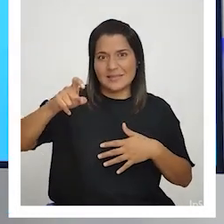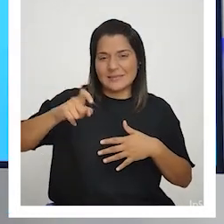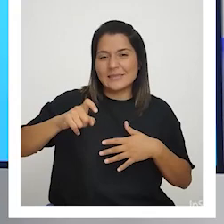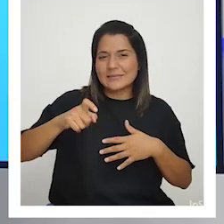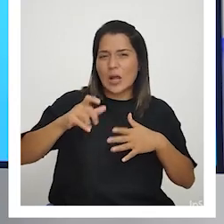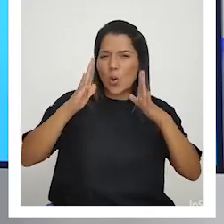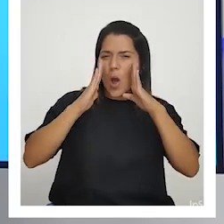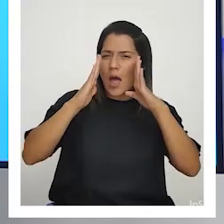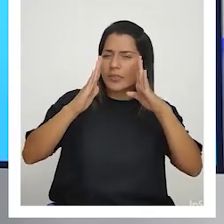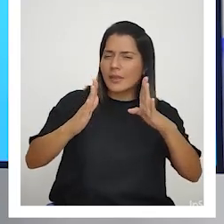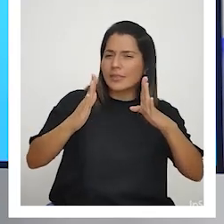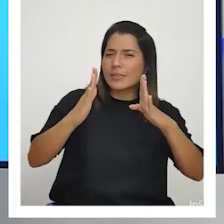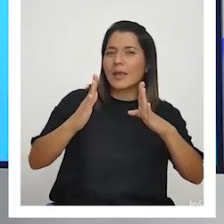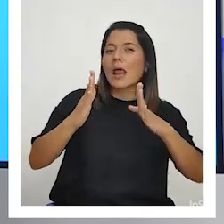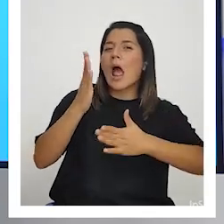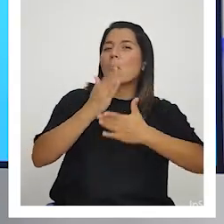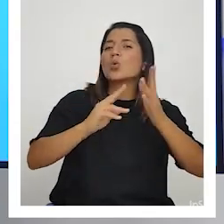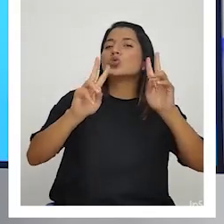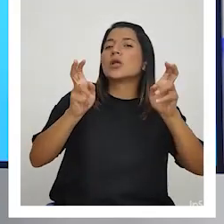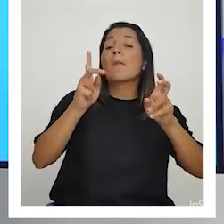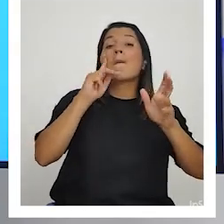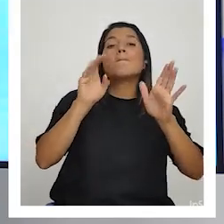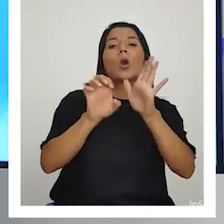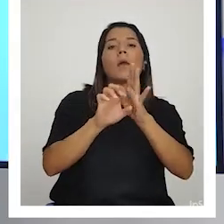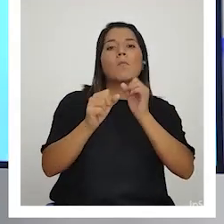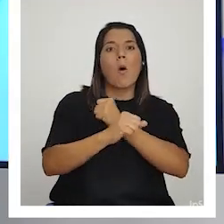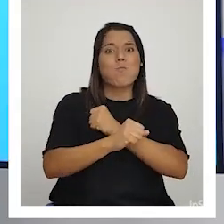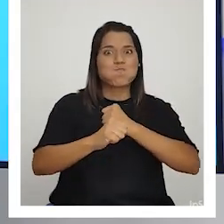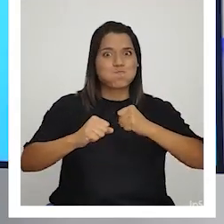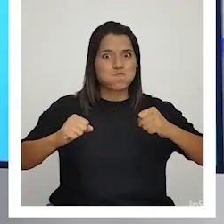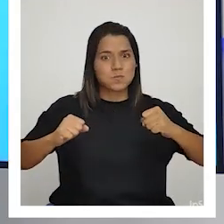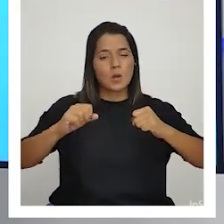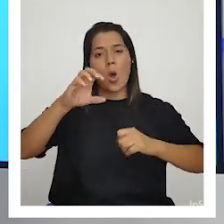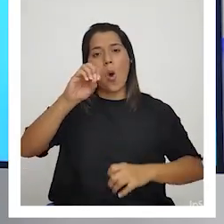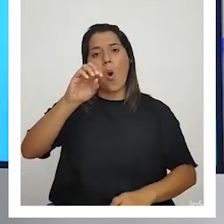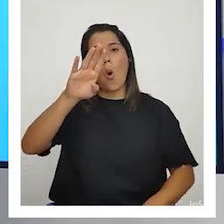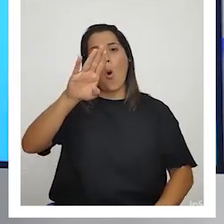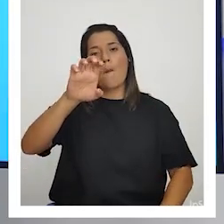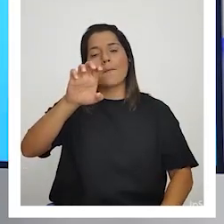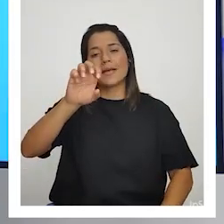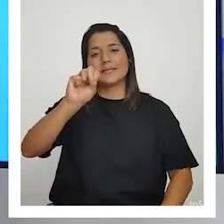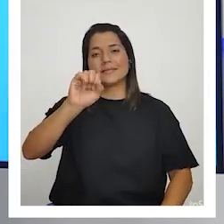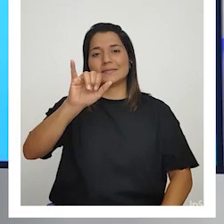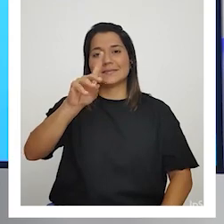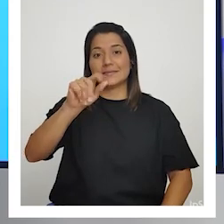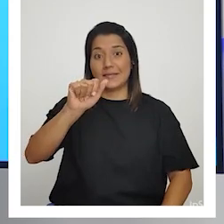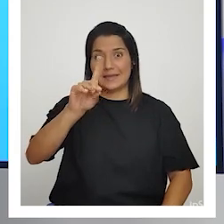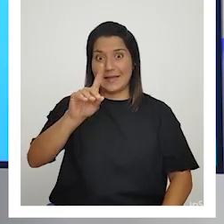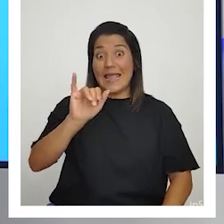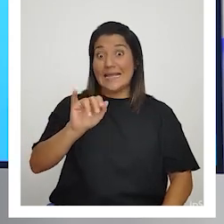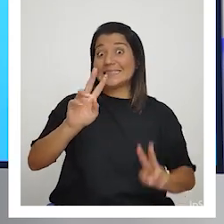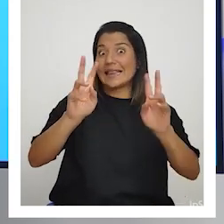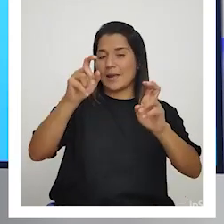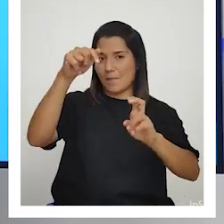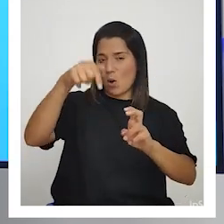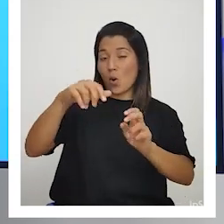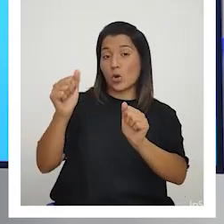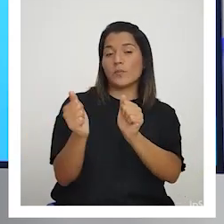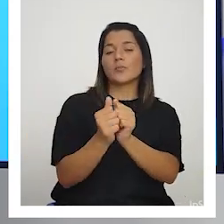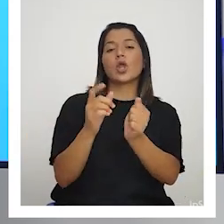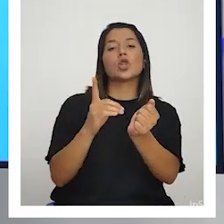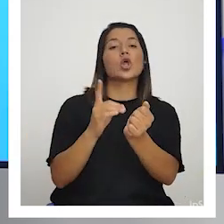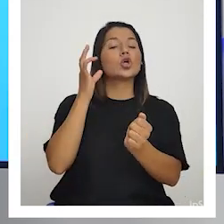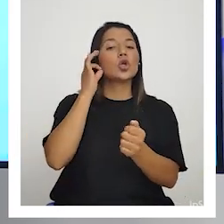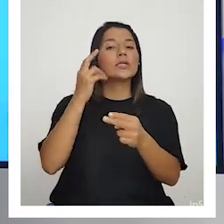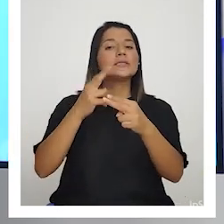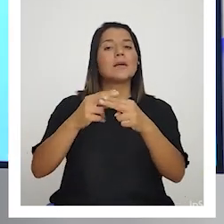como la obesidad, y ese es el tema que nos trae aquí este día en el programa Conversamos. Me acompaña la doctora Gabriela Lara, quien